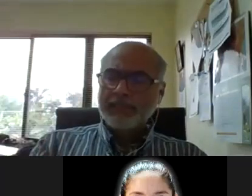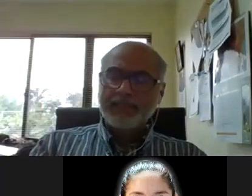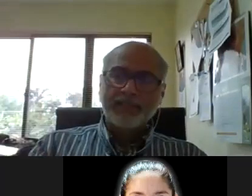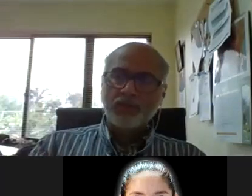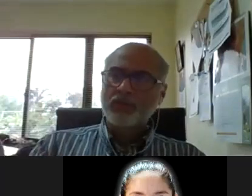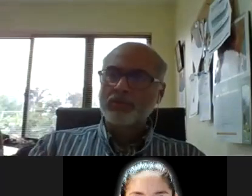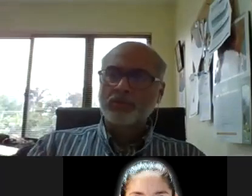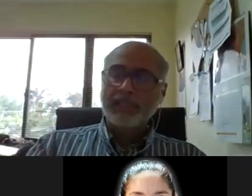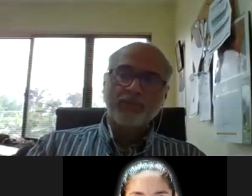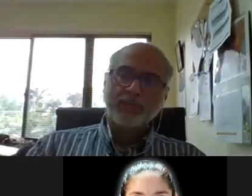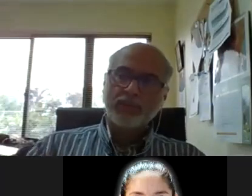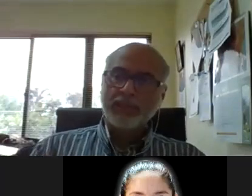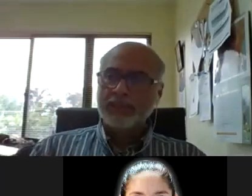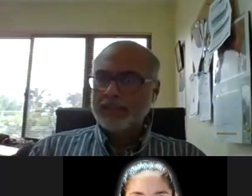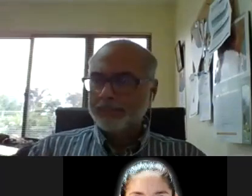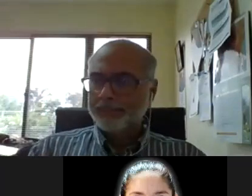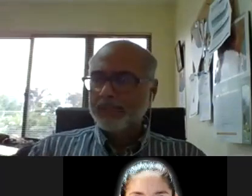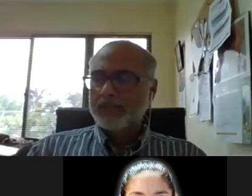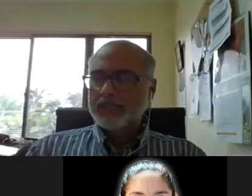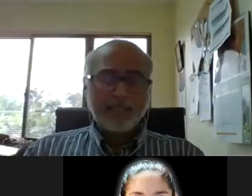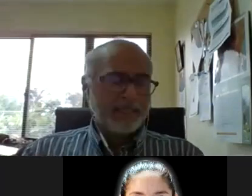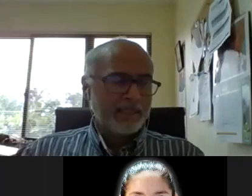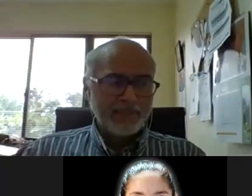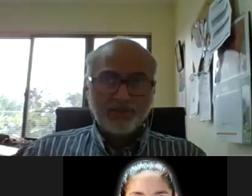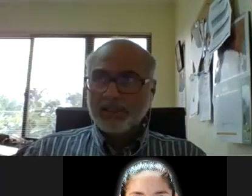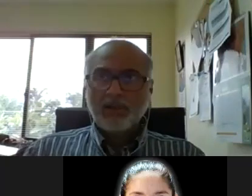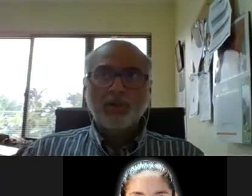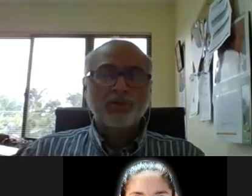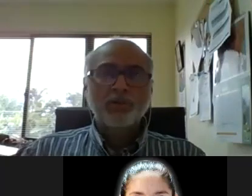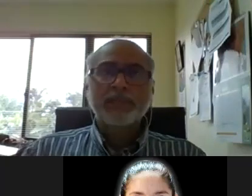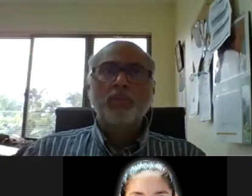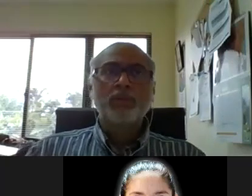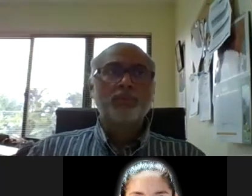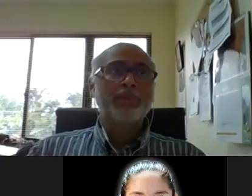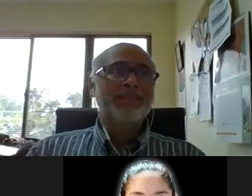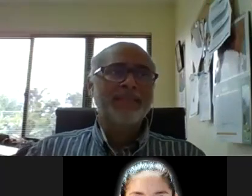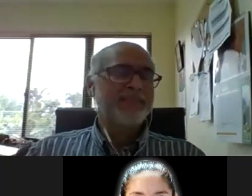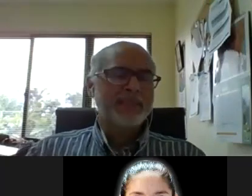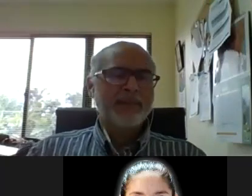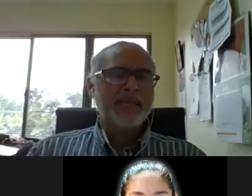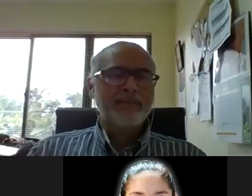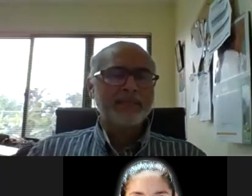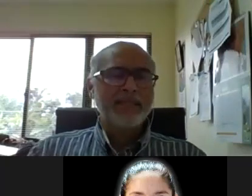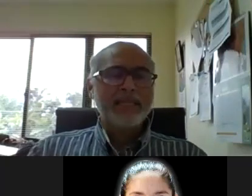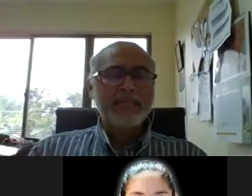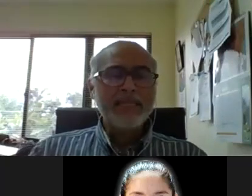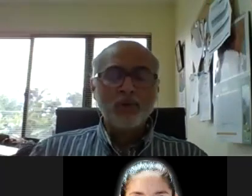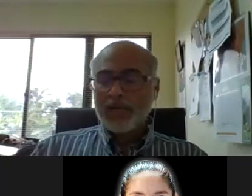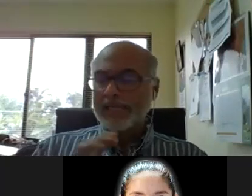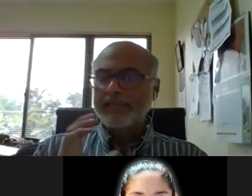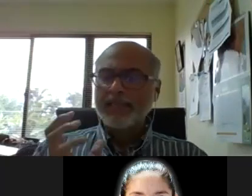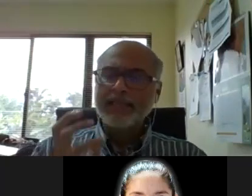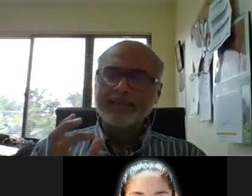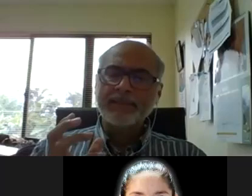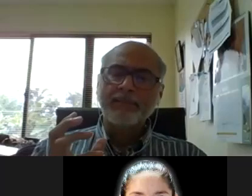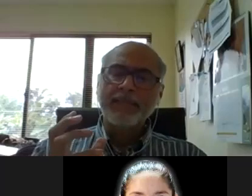la alimentación, toda esa información que Daniela mencionaba ahora. Usted no mete el modelo, puede meter 6, 7 variables y